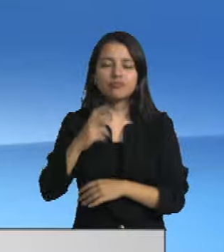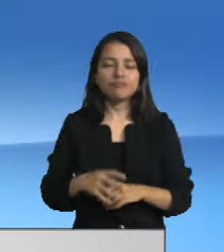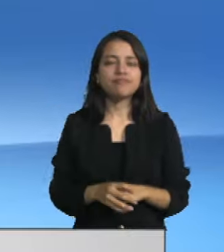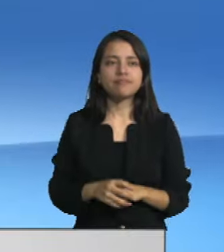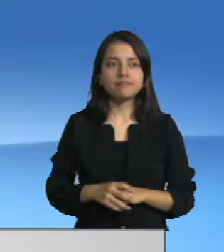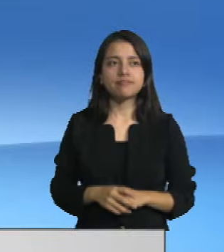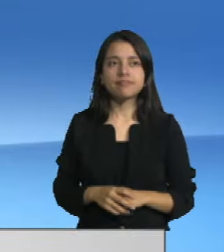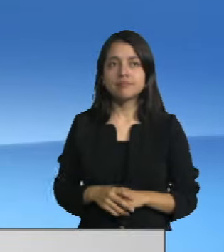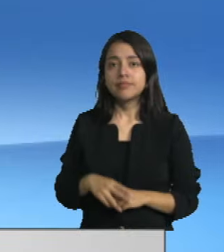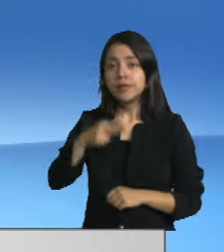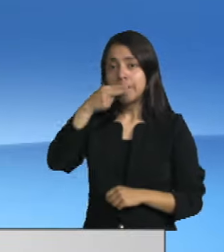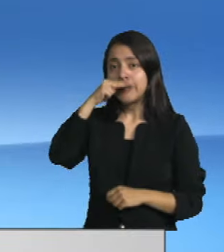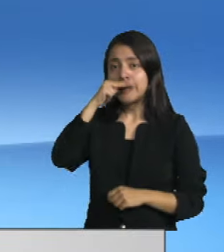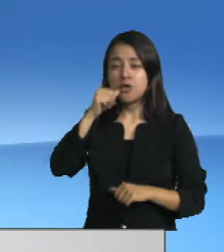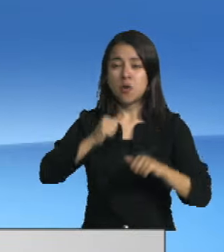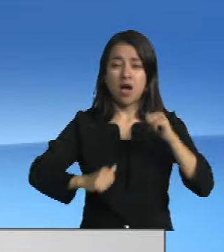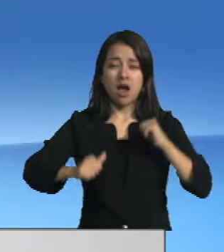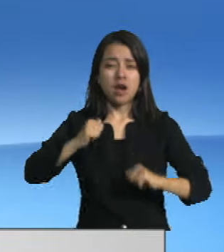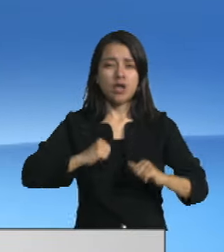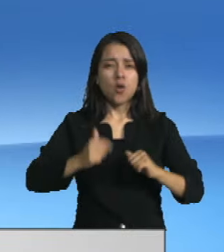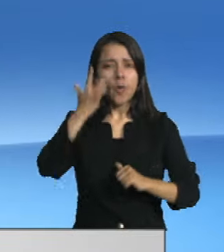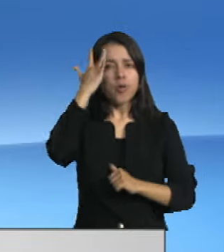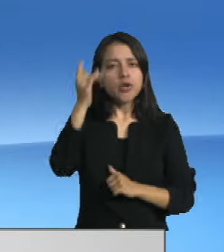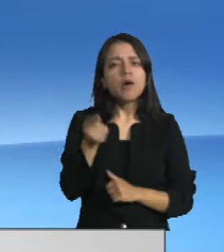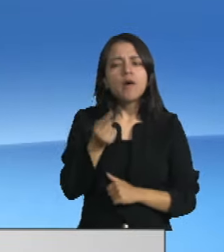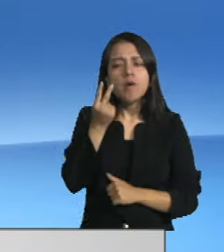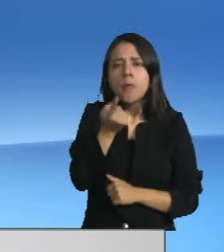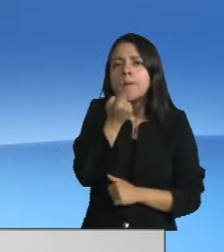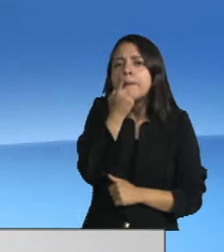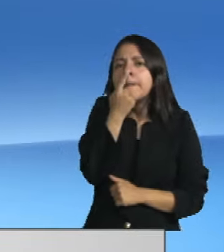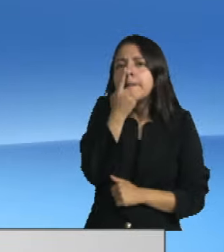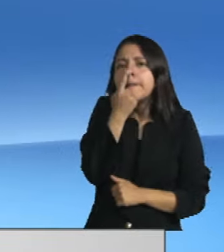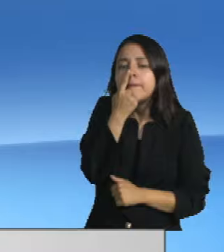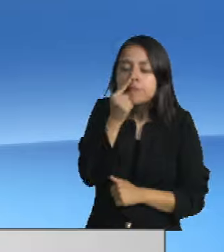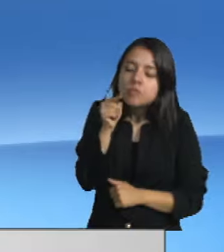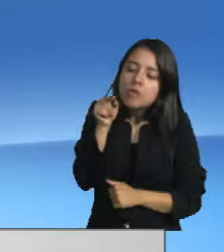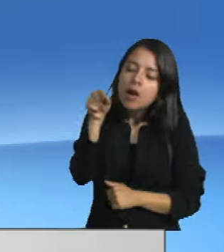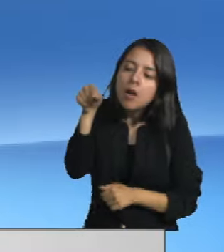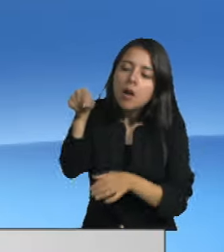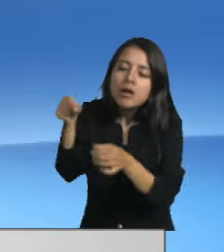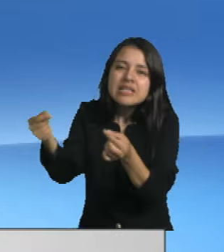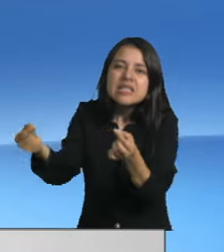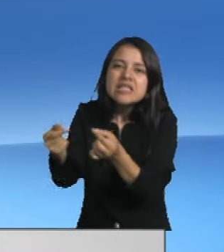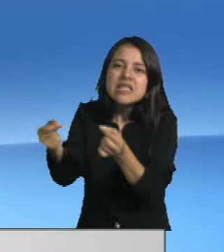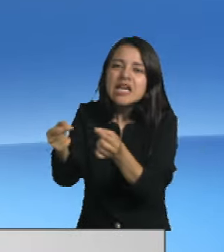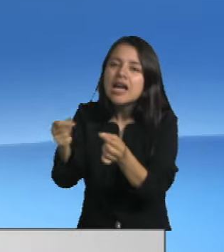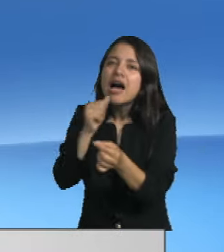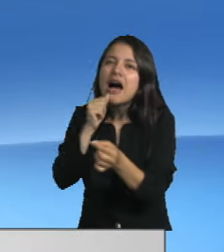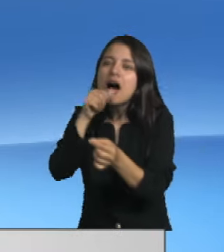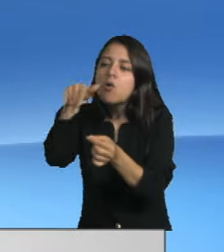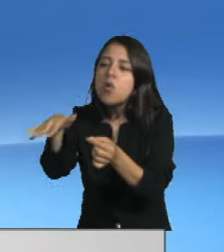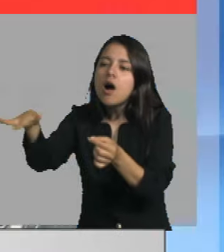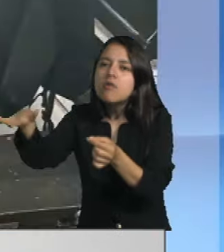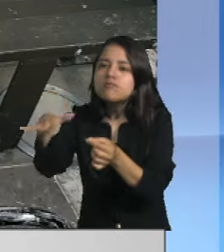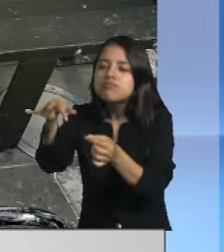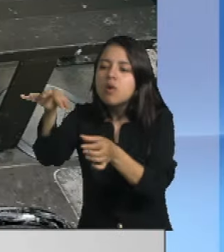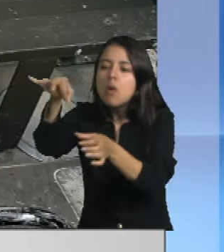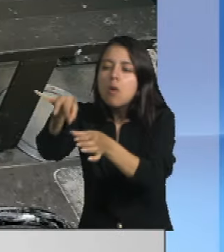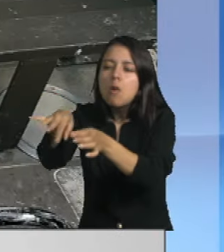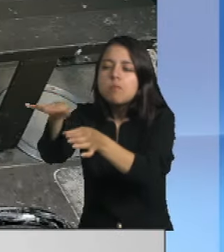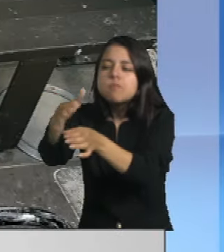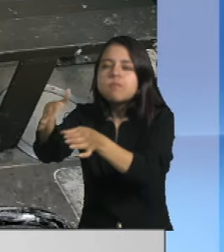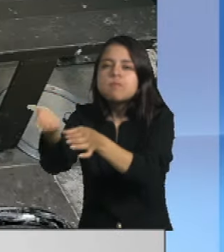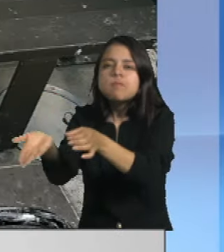Chocó, quien resultó herido tras manipular un artefacto explosivo instalado presuntamente por el grupo armado organizado